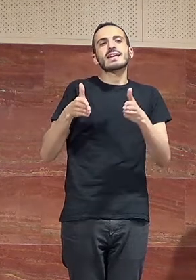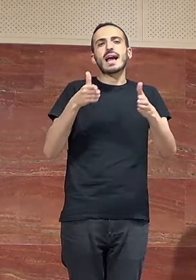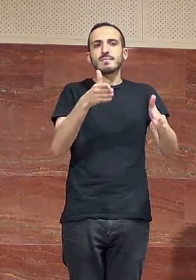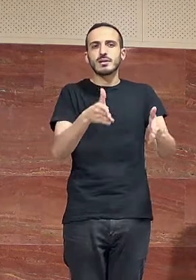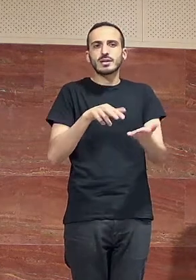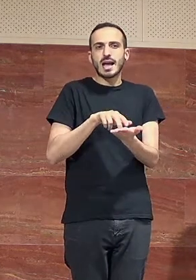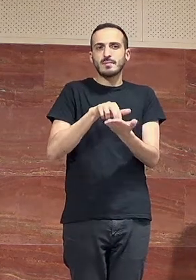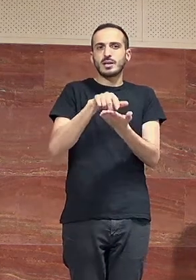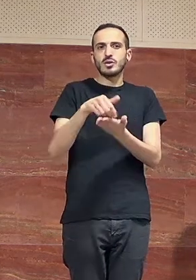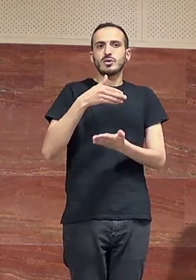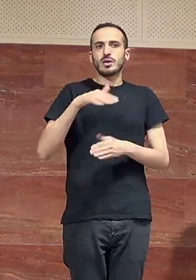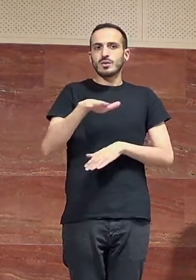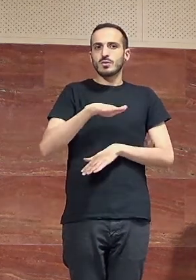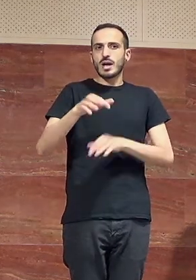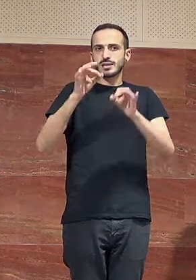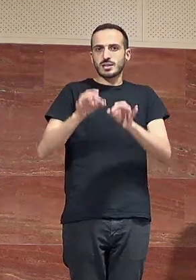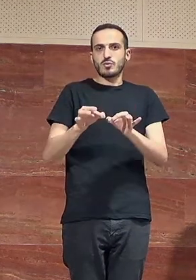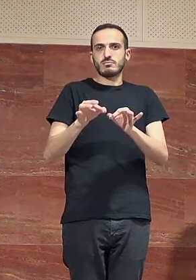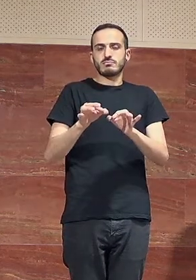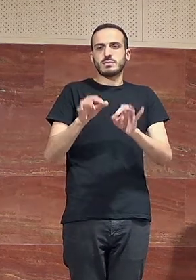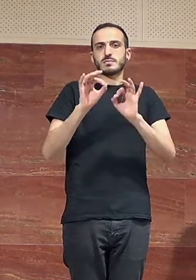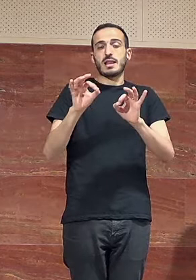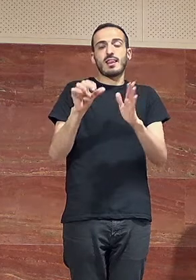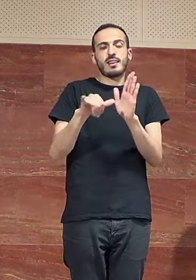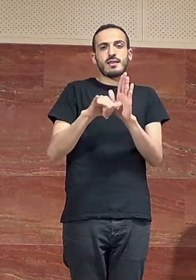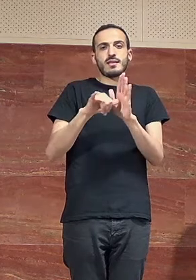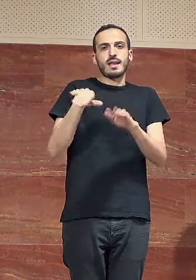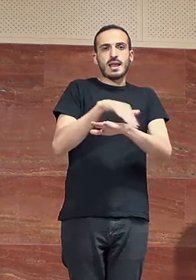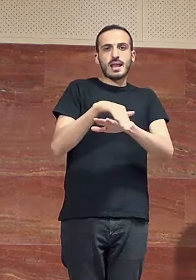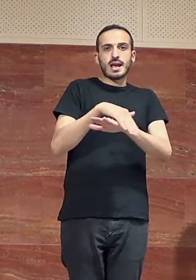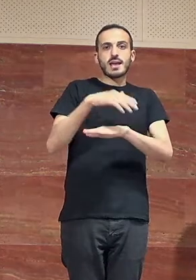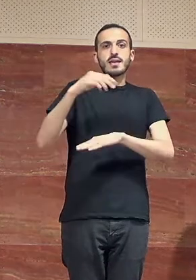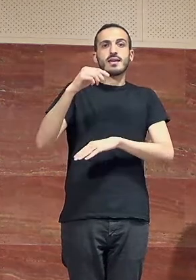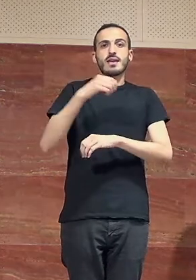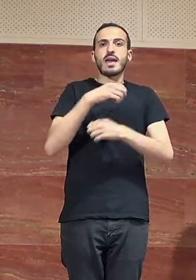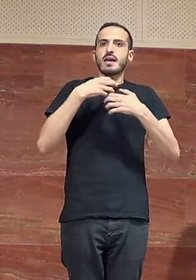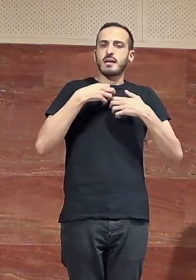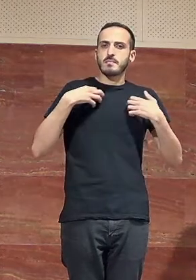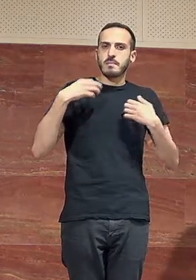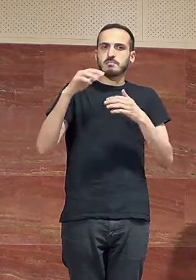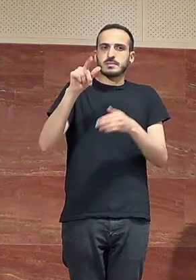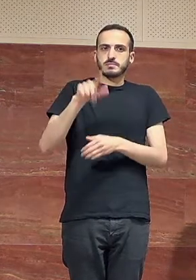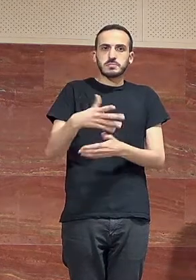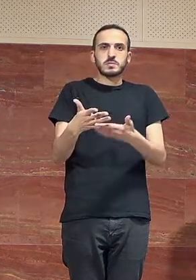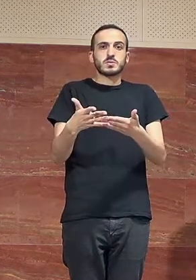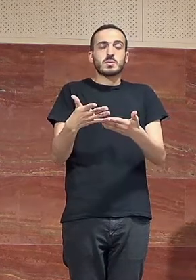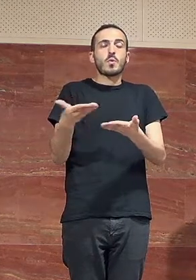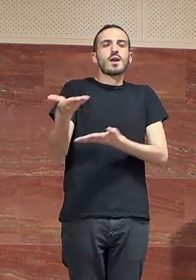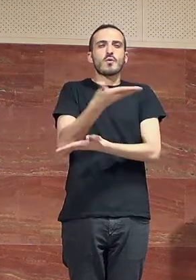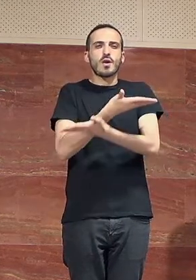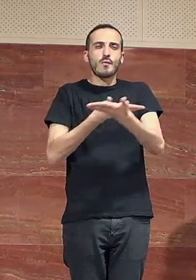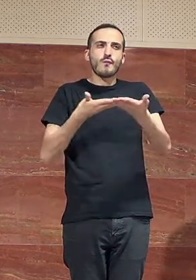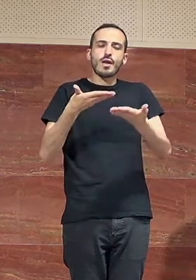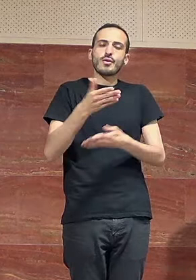una perpendicular a la Gran Vía de San Francisco el Grande. A la izquierda está el Colegio La Paloma y lo que se hace aquí, en colaboración con